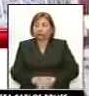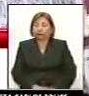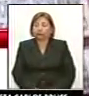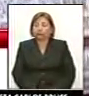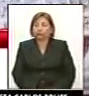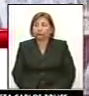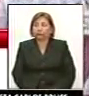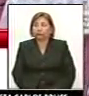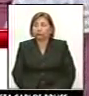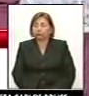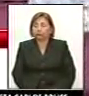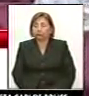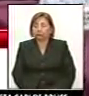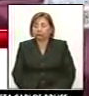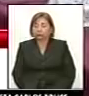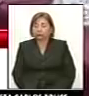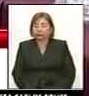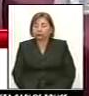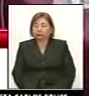muchas gracias.